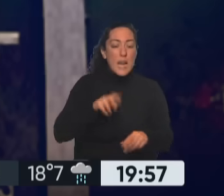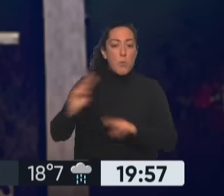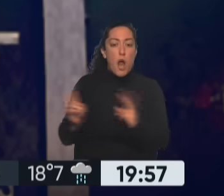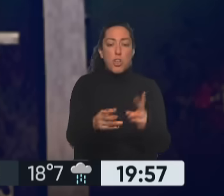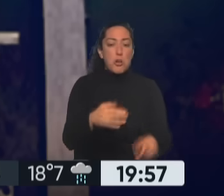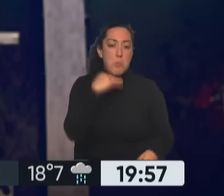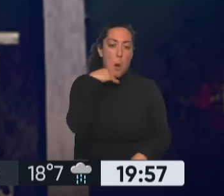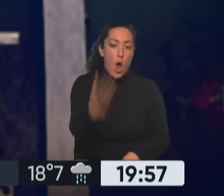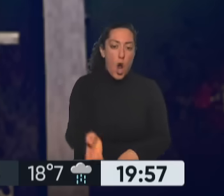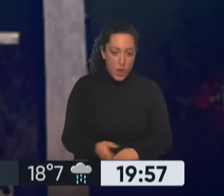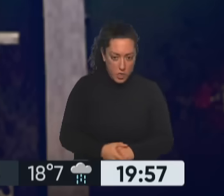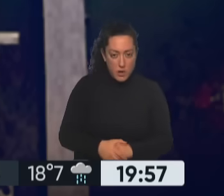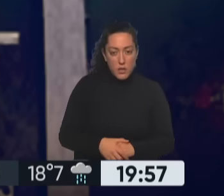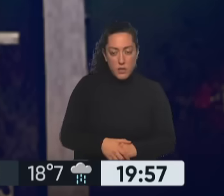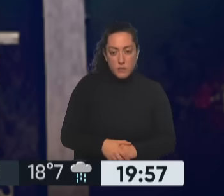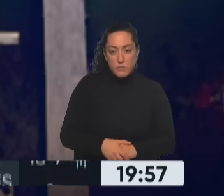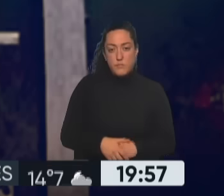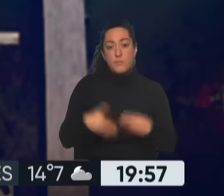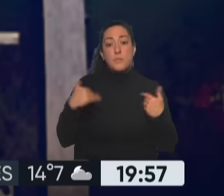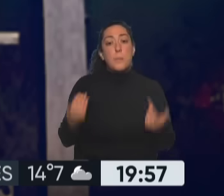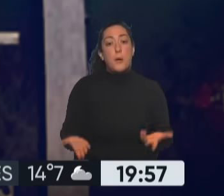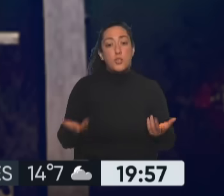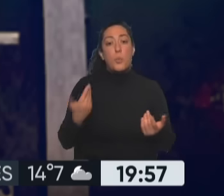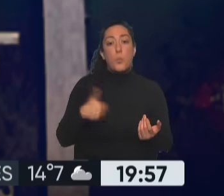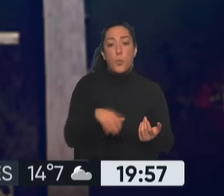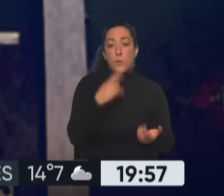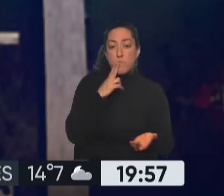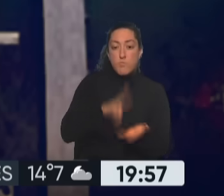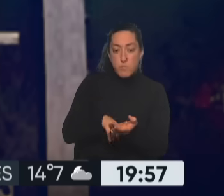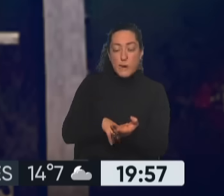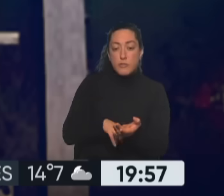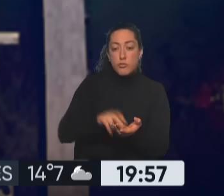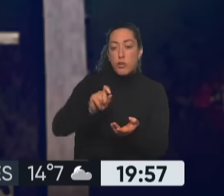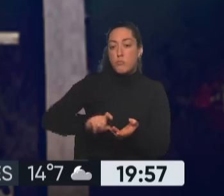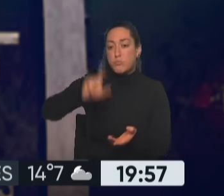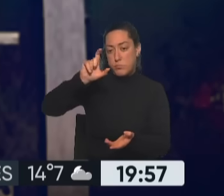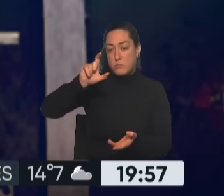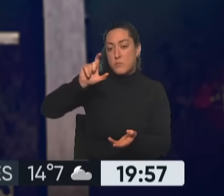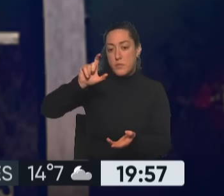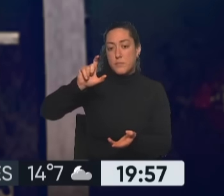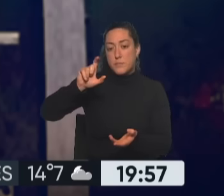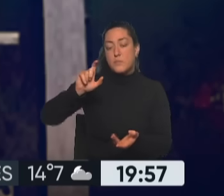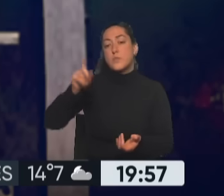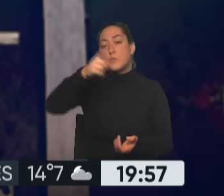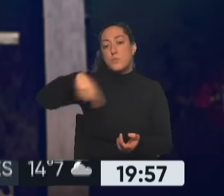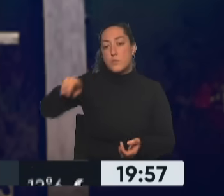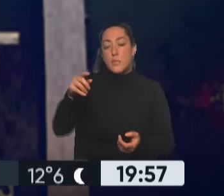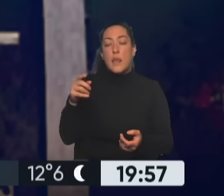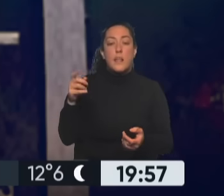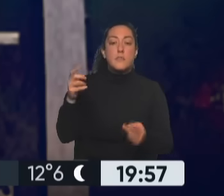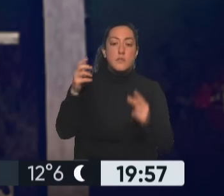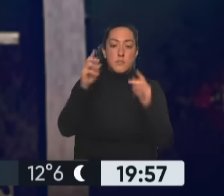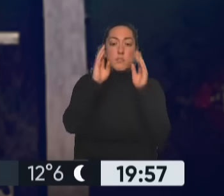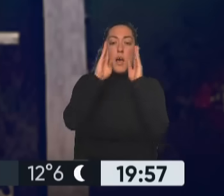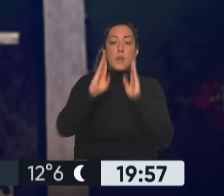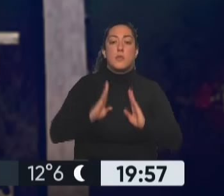asesinadas por la maquinaria de guerra rusa. Por ello, aumentaré sustancialmente el arancel que India paga a Estados Unidos.